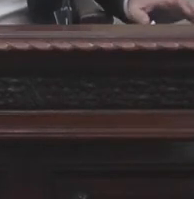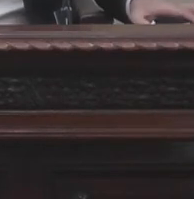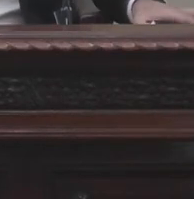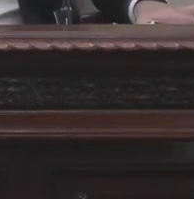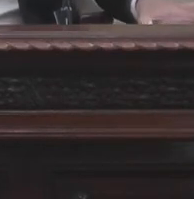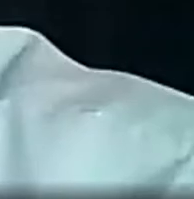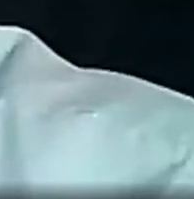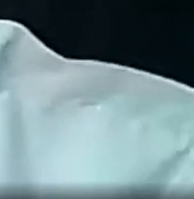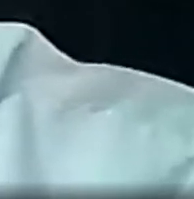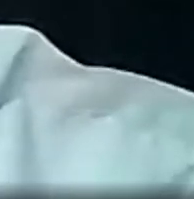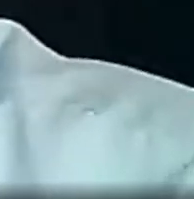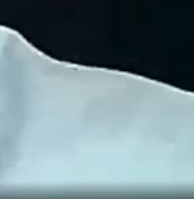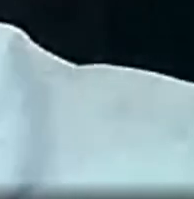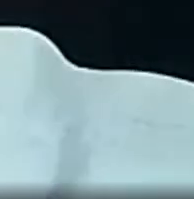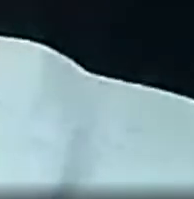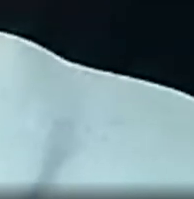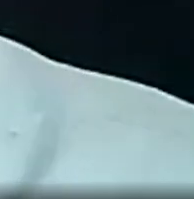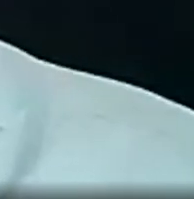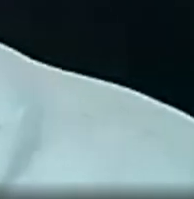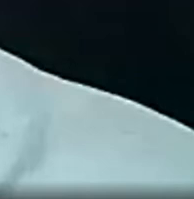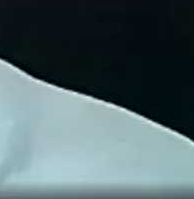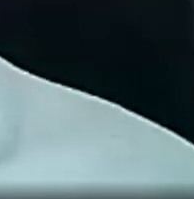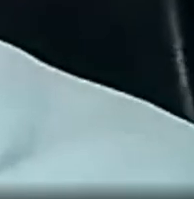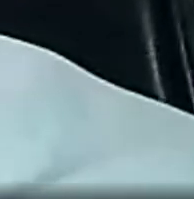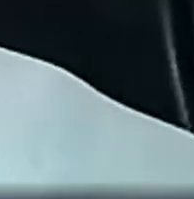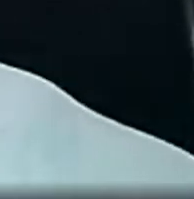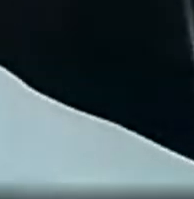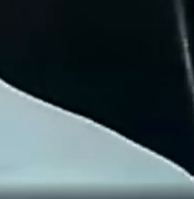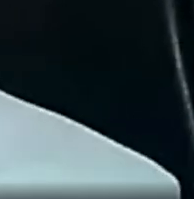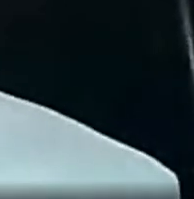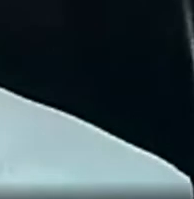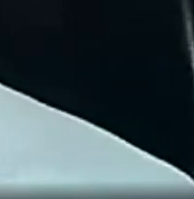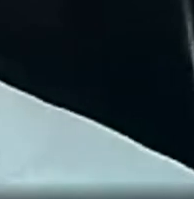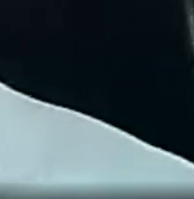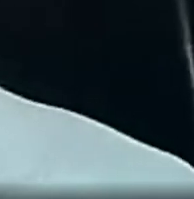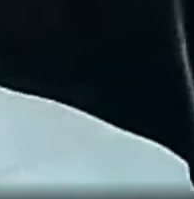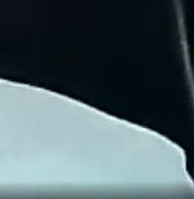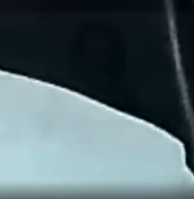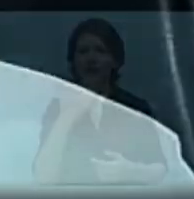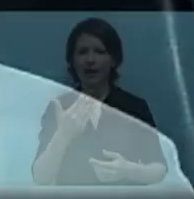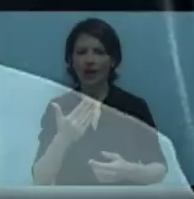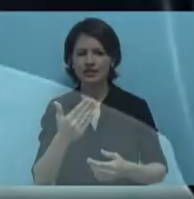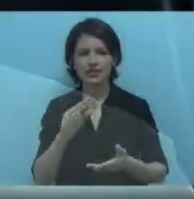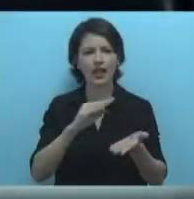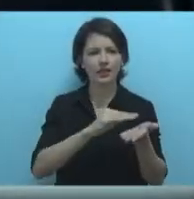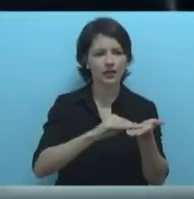es perfecto bueno primero agradecerles a los diputados y las diputadas